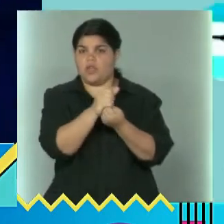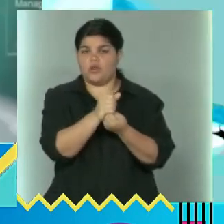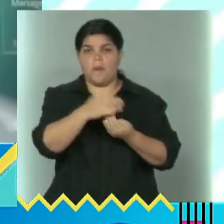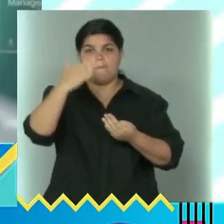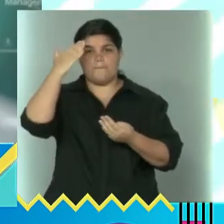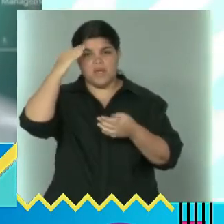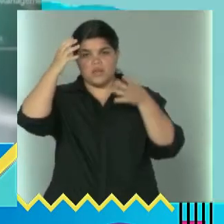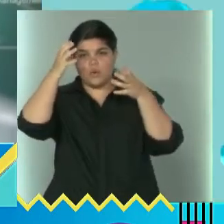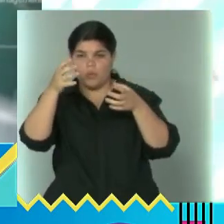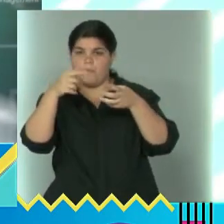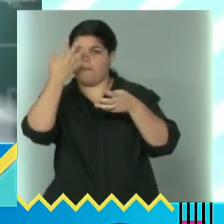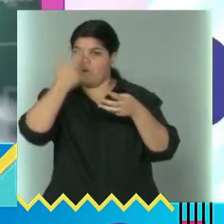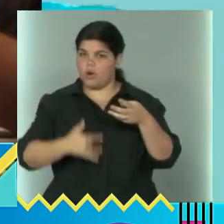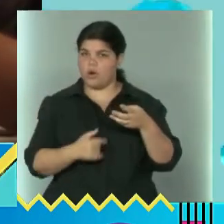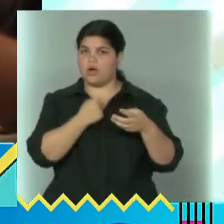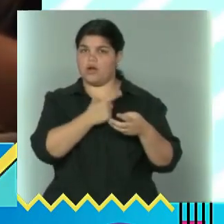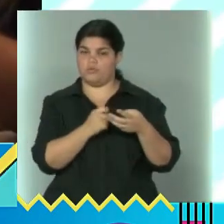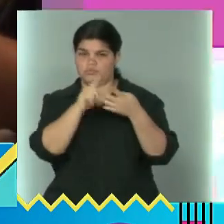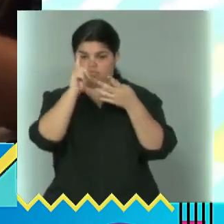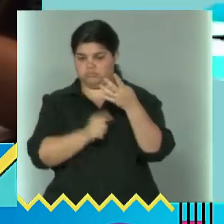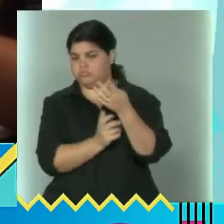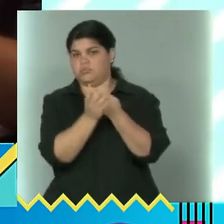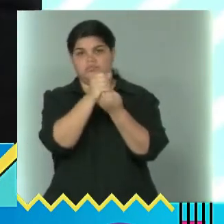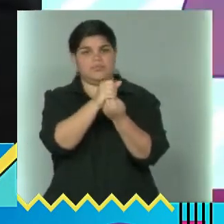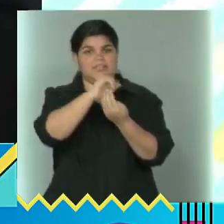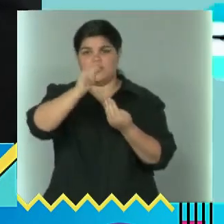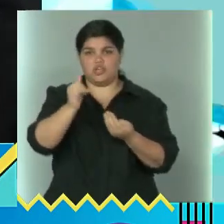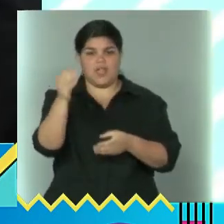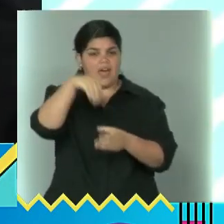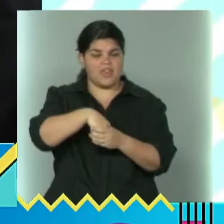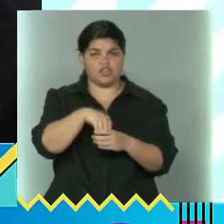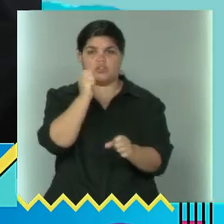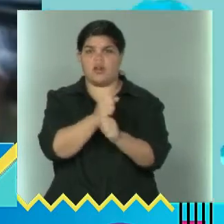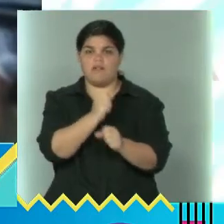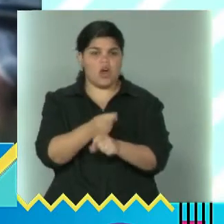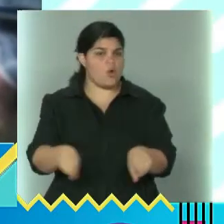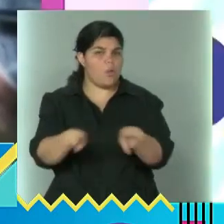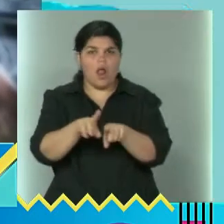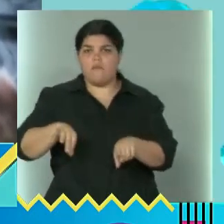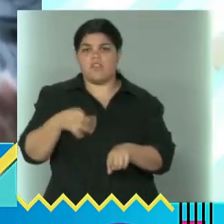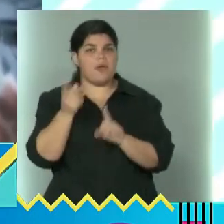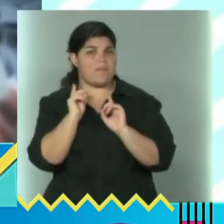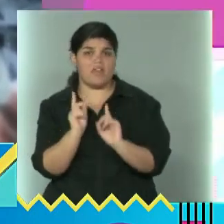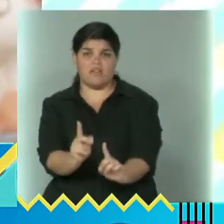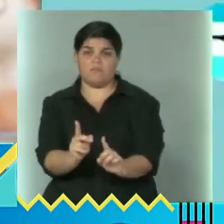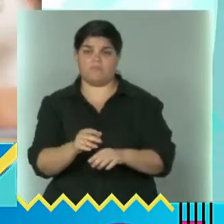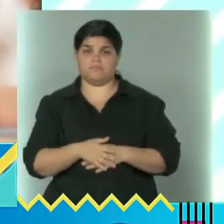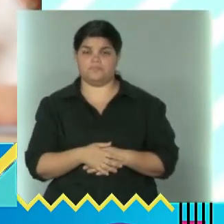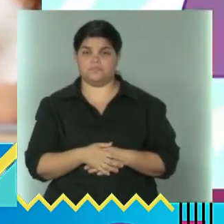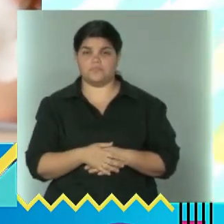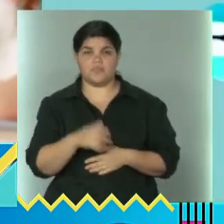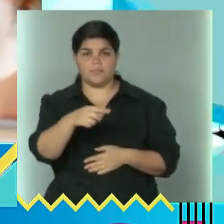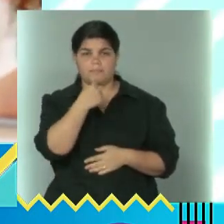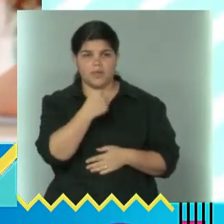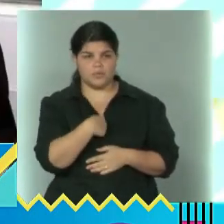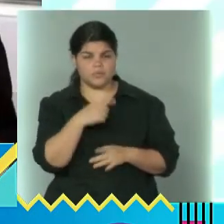que separe el trabajo y fuera del trabajo. Bien, perfecto, porque esto lo llevo y es una pregunta que tiene que ver conmigo,